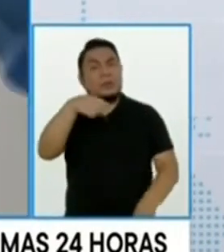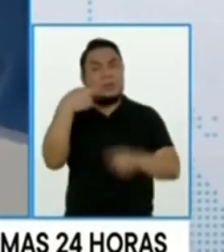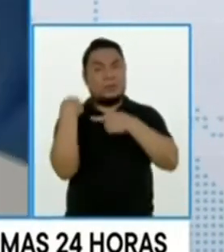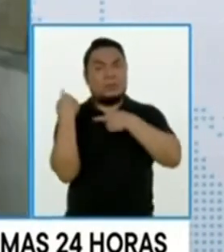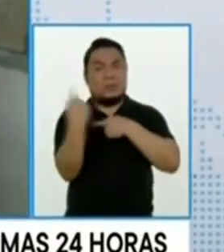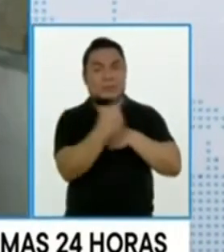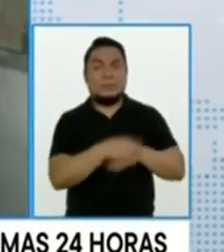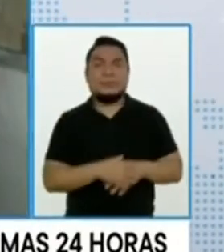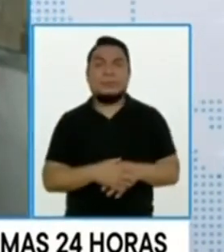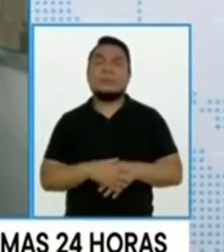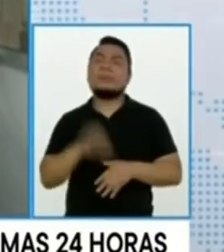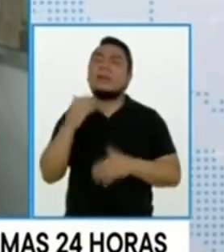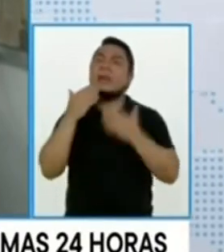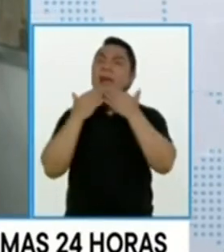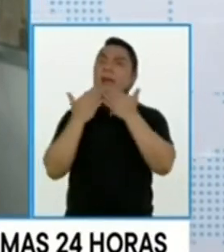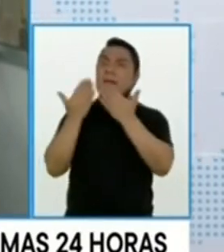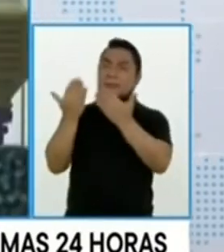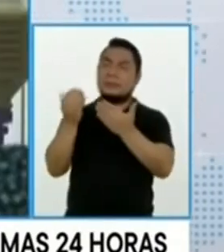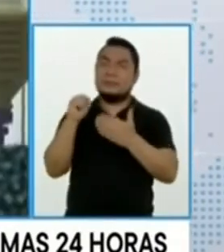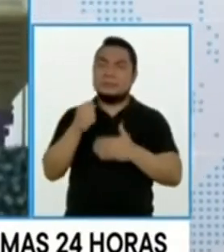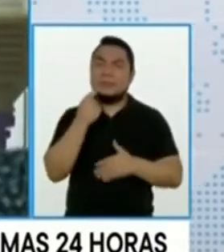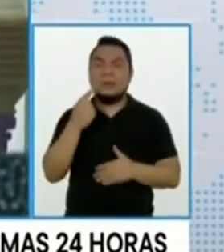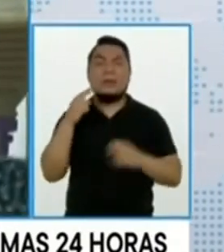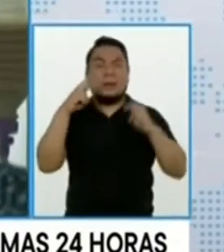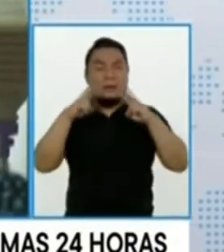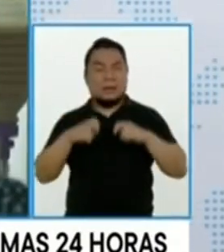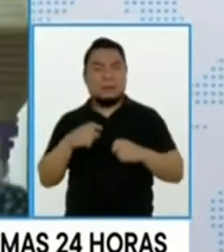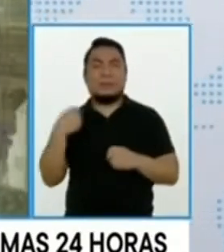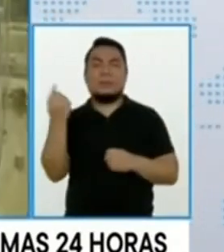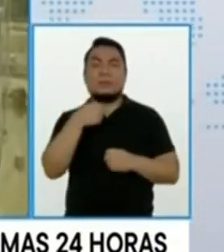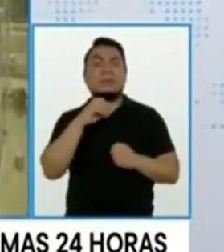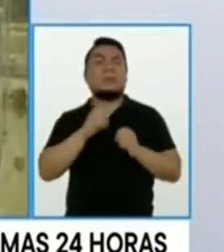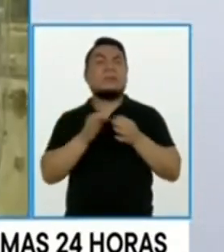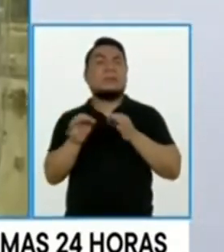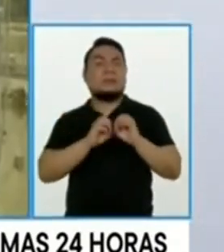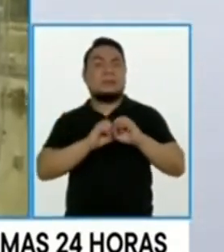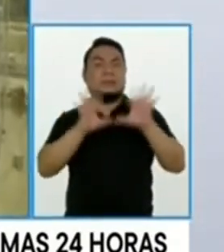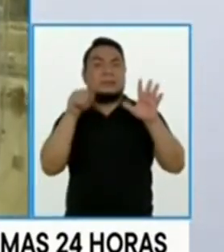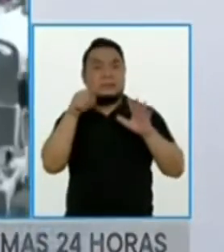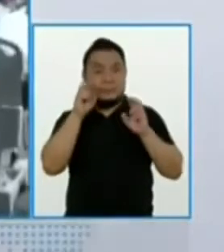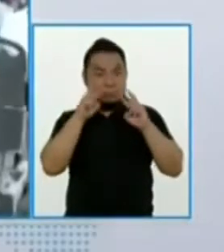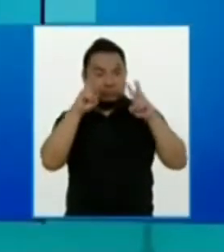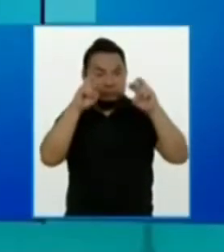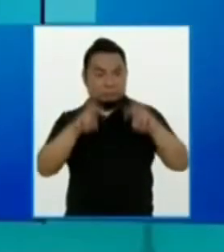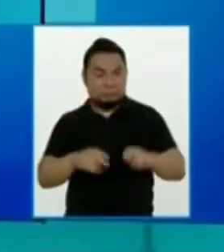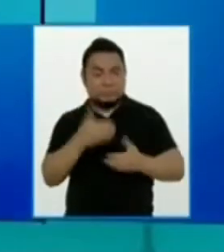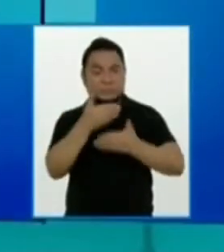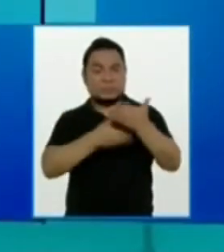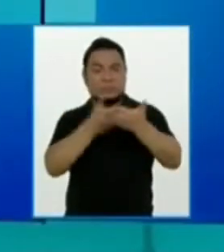nosotros. Claro que sí, muy bien. Muchas gracias nuevamente, Rodrigo Parra, analista de datos con nosotros, aclarándonos el panorama,